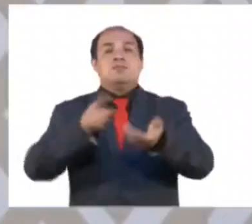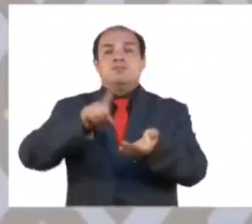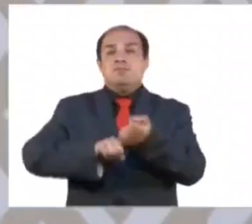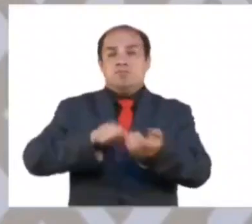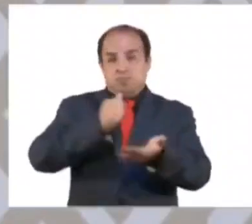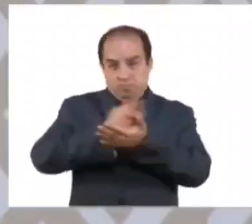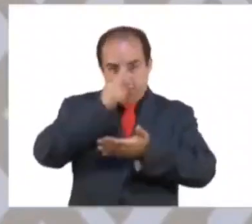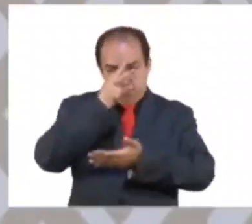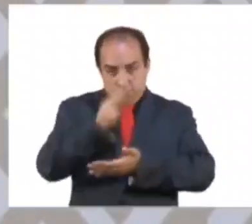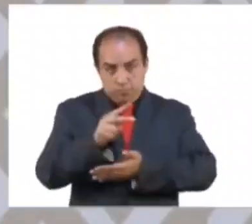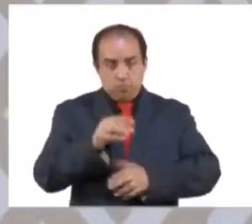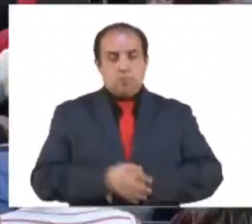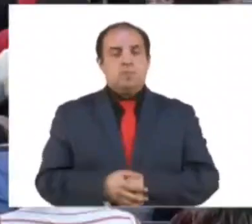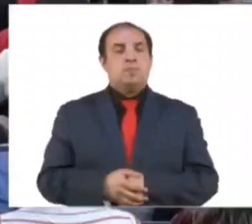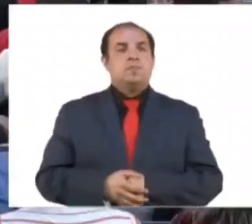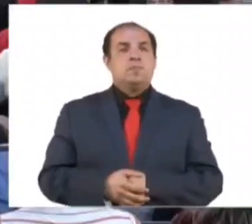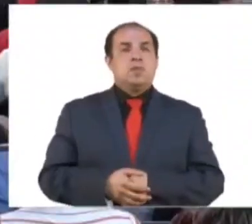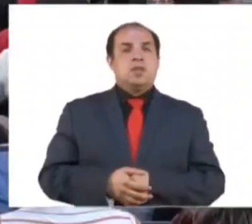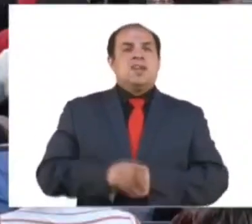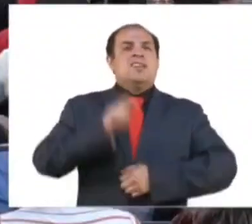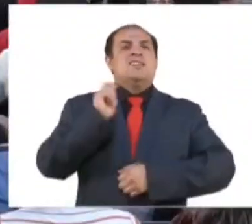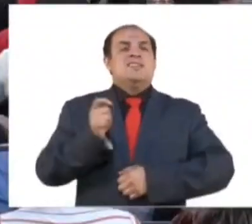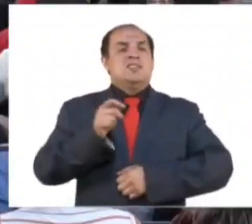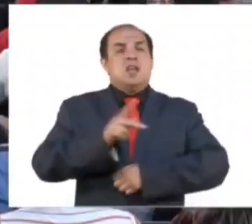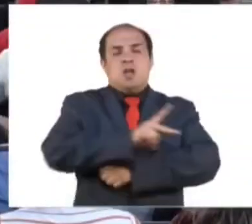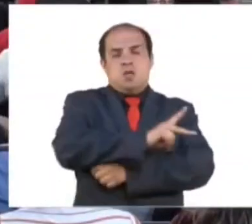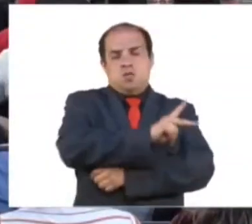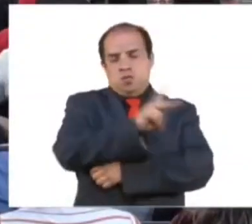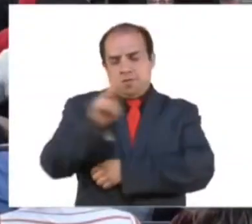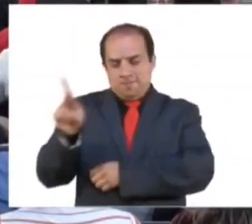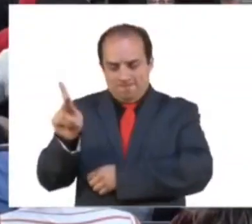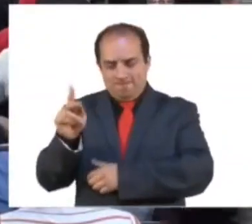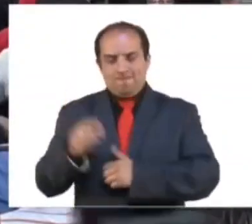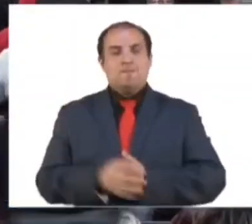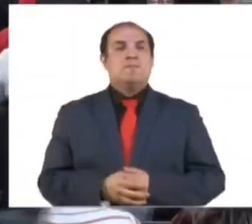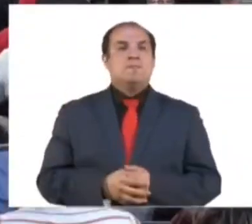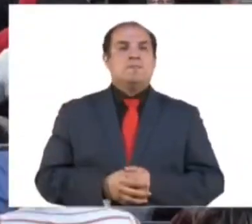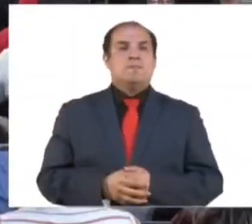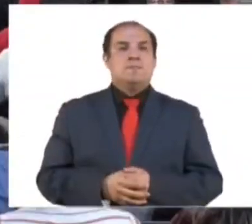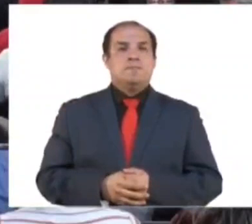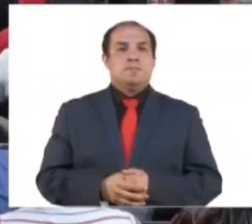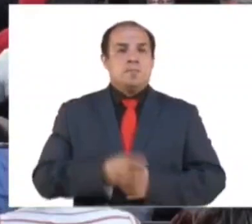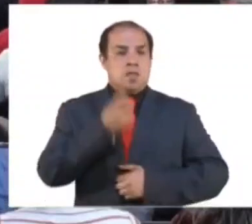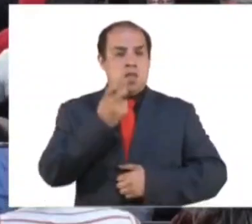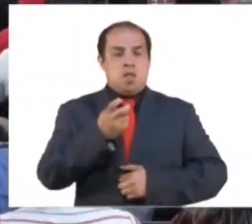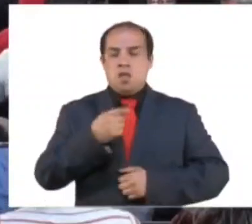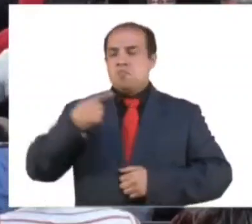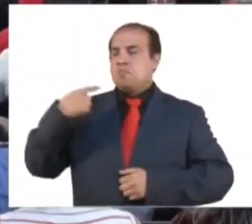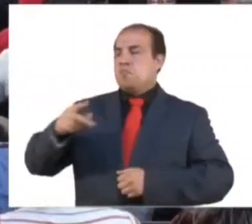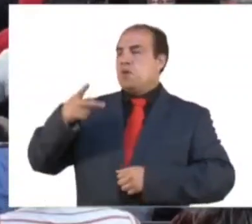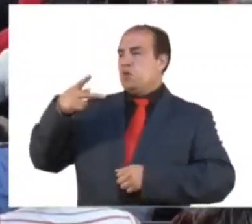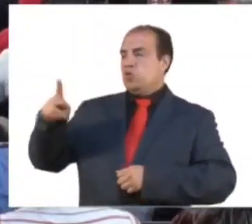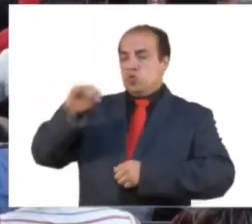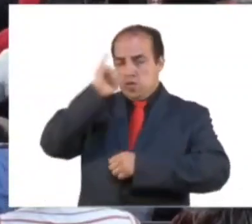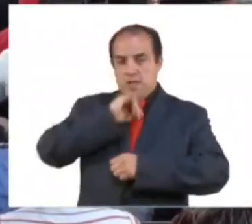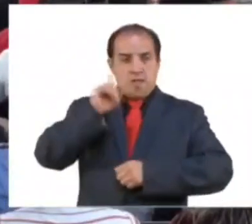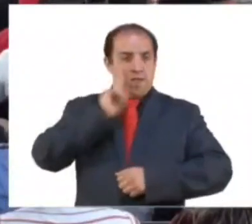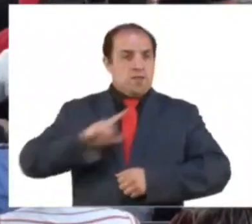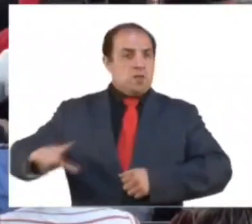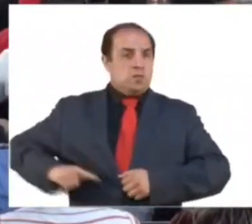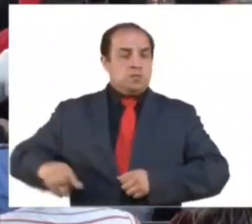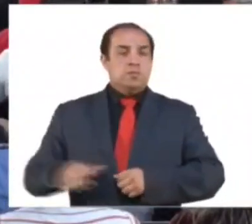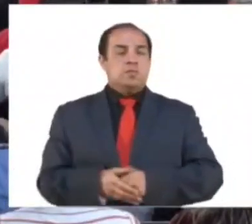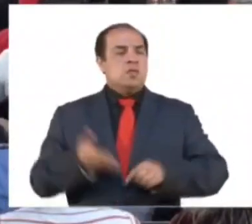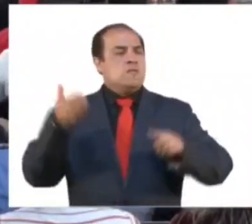de México y que son todas y todos ustedes. Y esa es la consigna de la jefa de gobierno, el